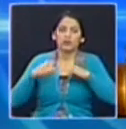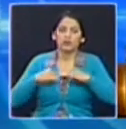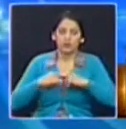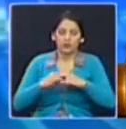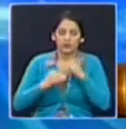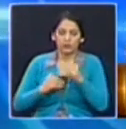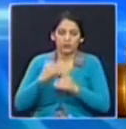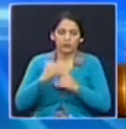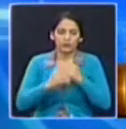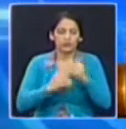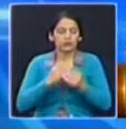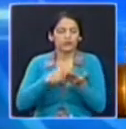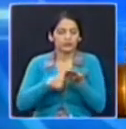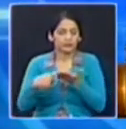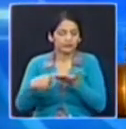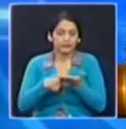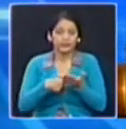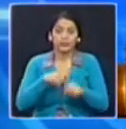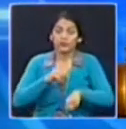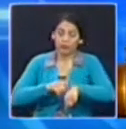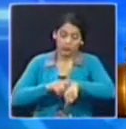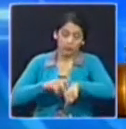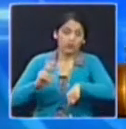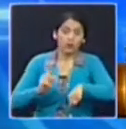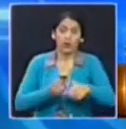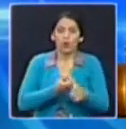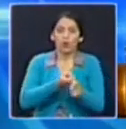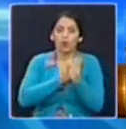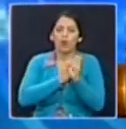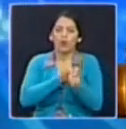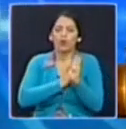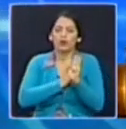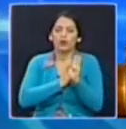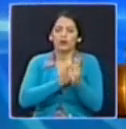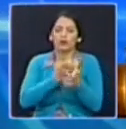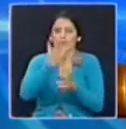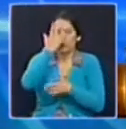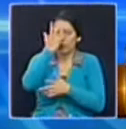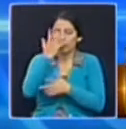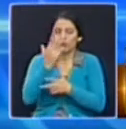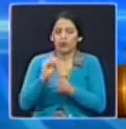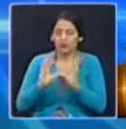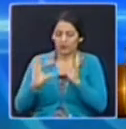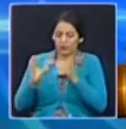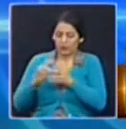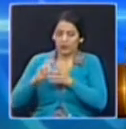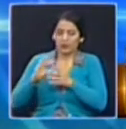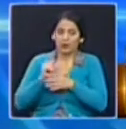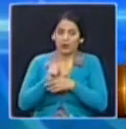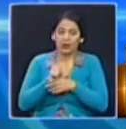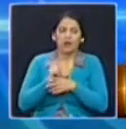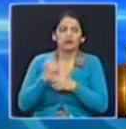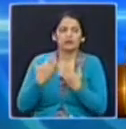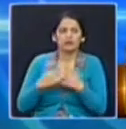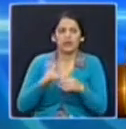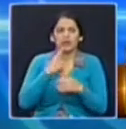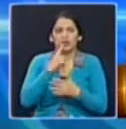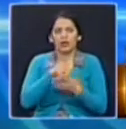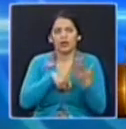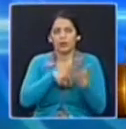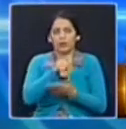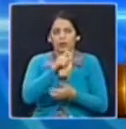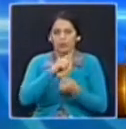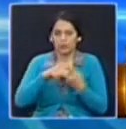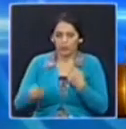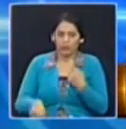de fiscalización cuando ya tiene la calificación del CAL, el pronunciamiento de